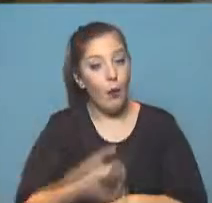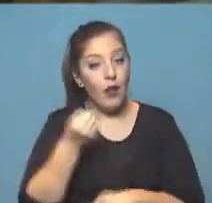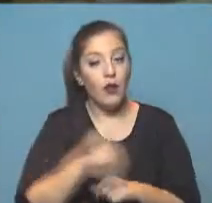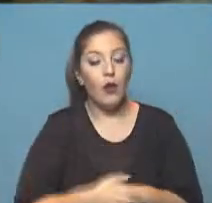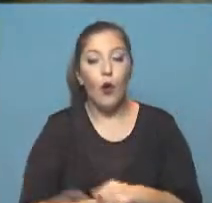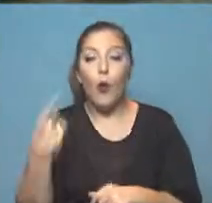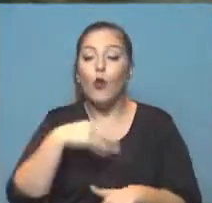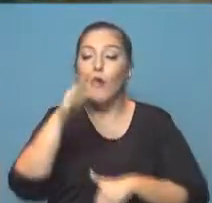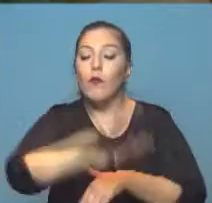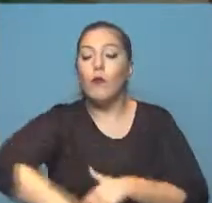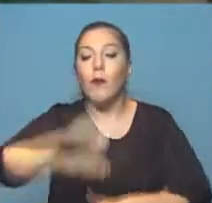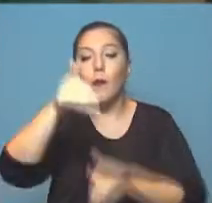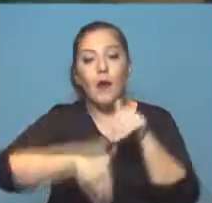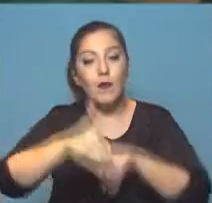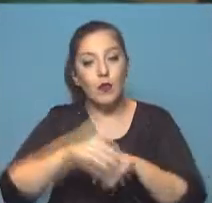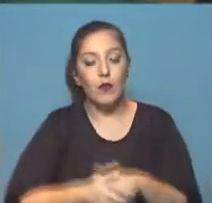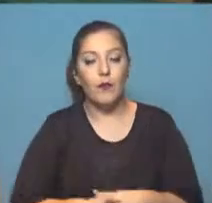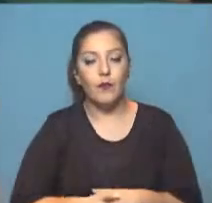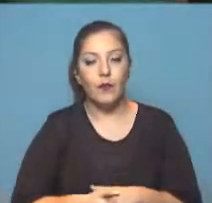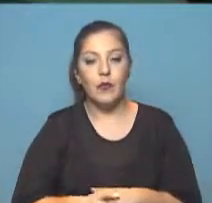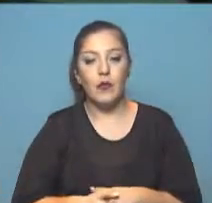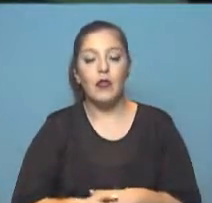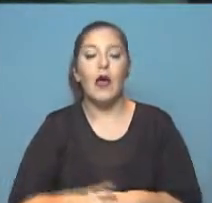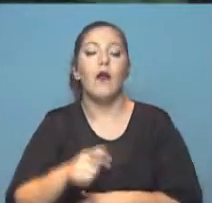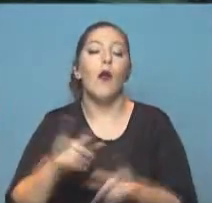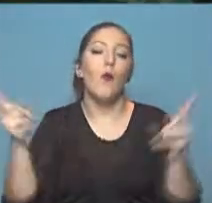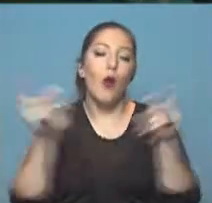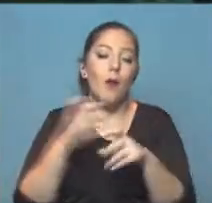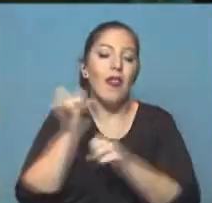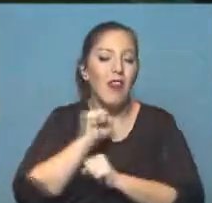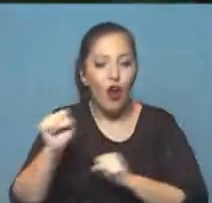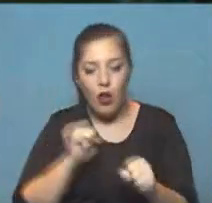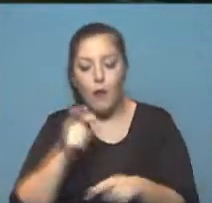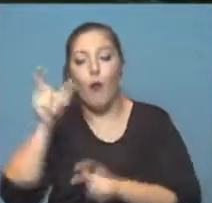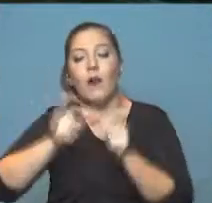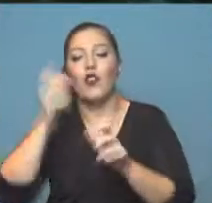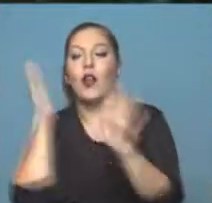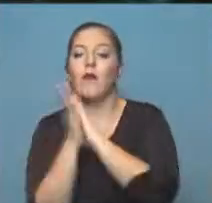Cuando se realiza el plebiscito, están los refugiados, los problemas del terrorismo, los